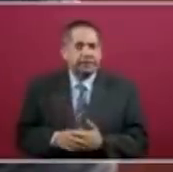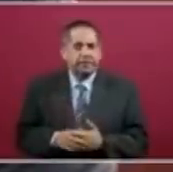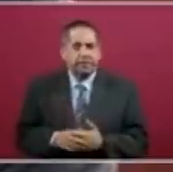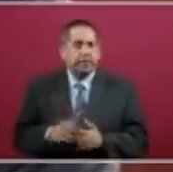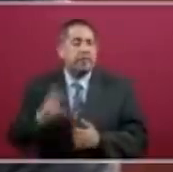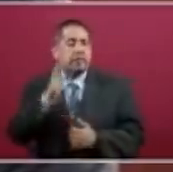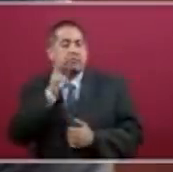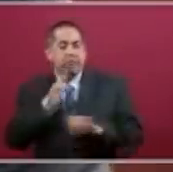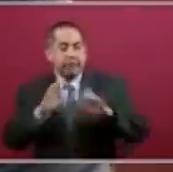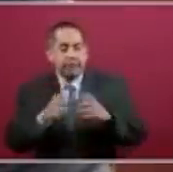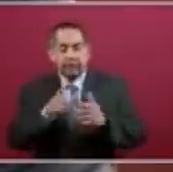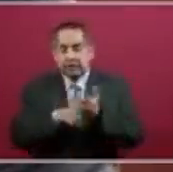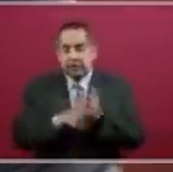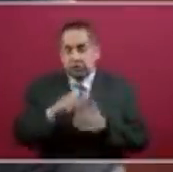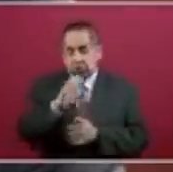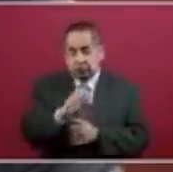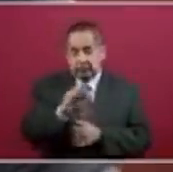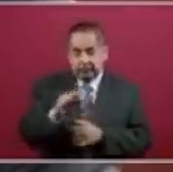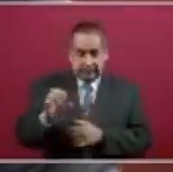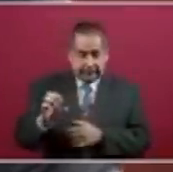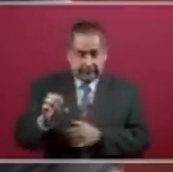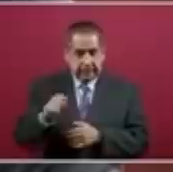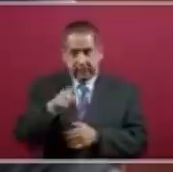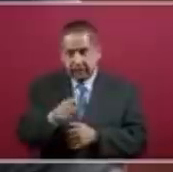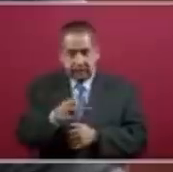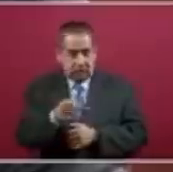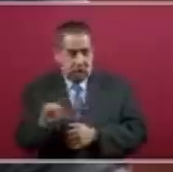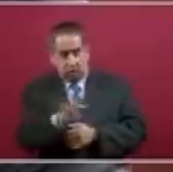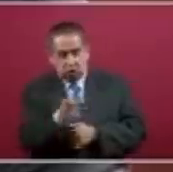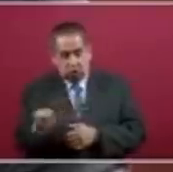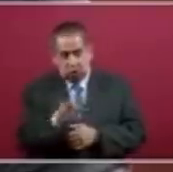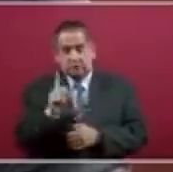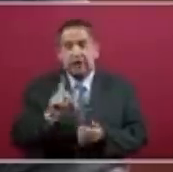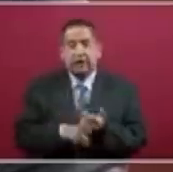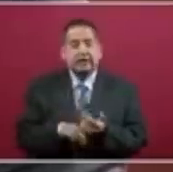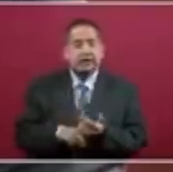Pemex y la Comisión Federal de Electricidad son empresas